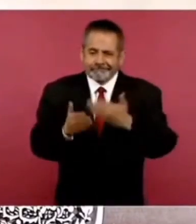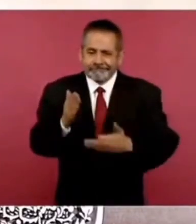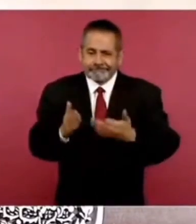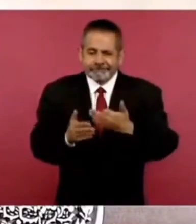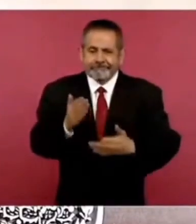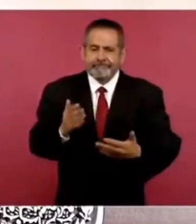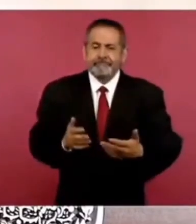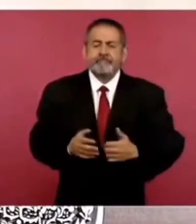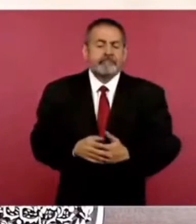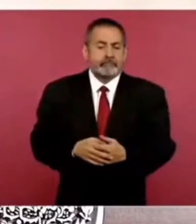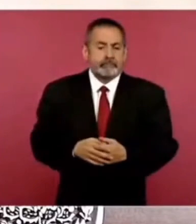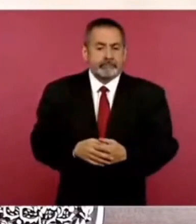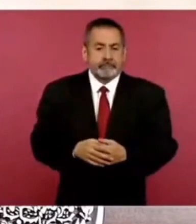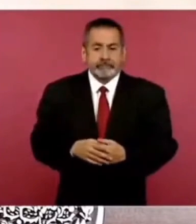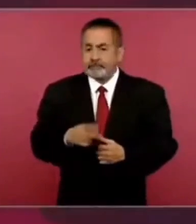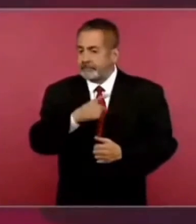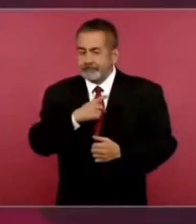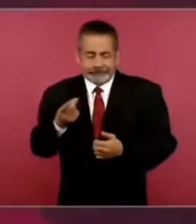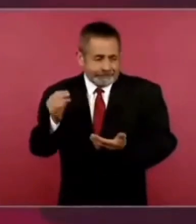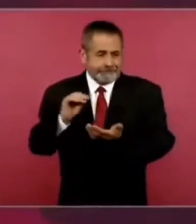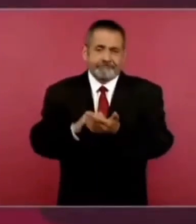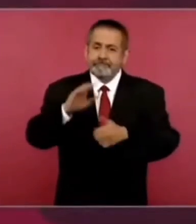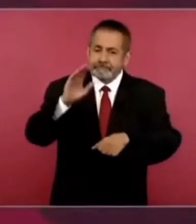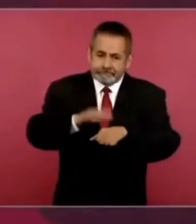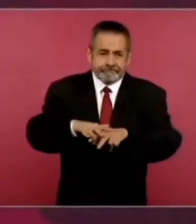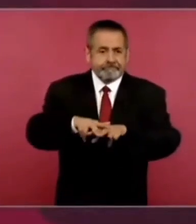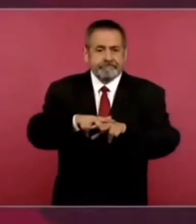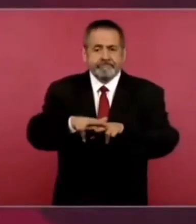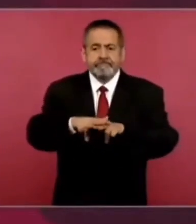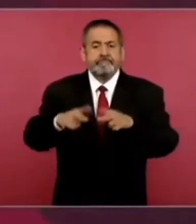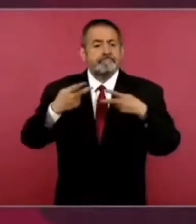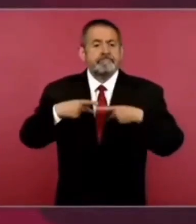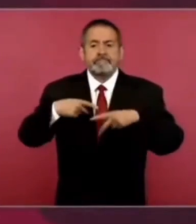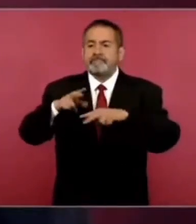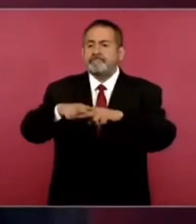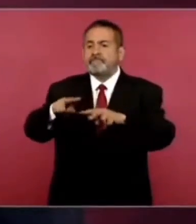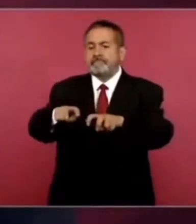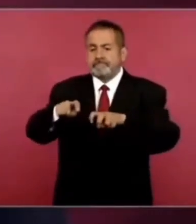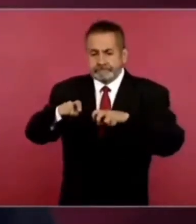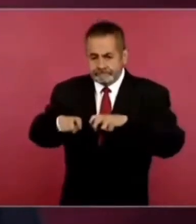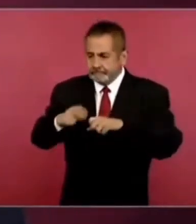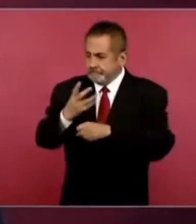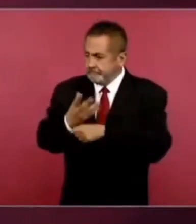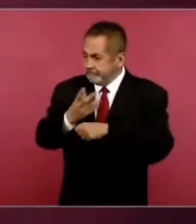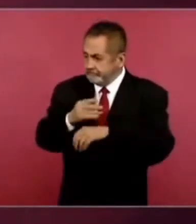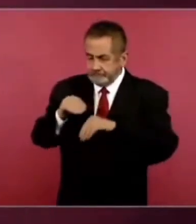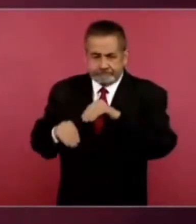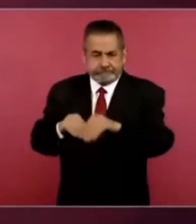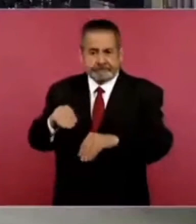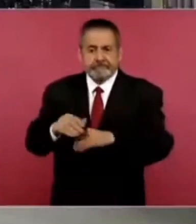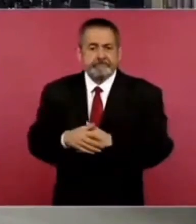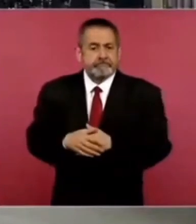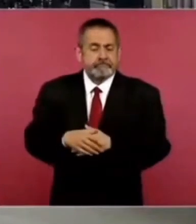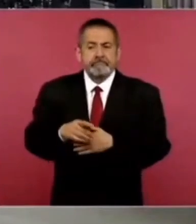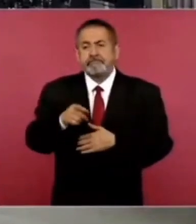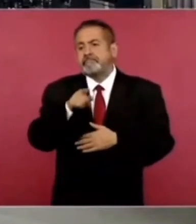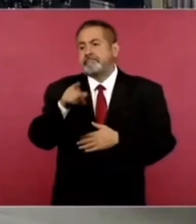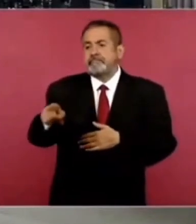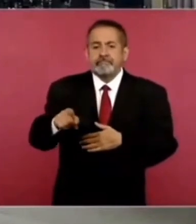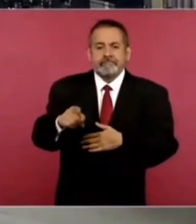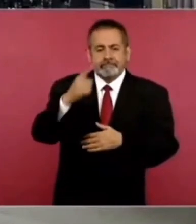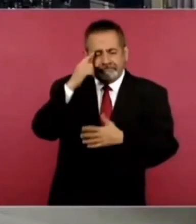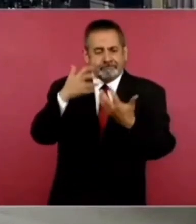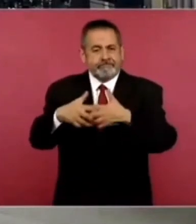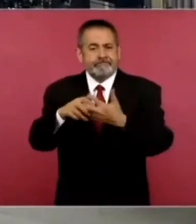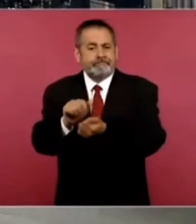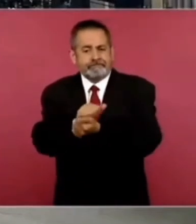Y hay que seguir construyendo trenes de pasajeros y hay que seguir rehabilitando las refinerías